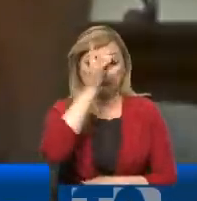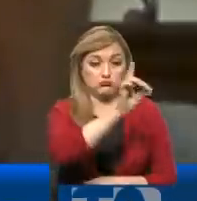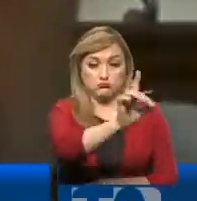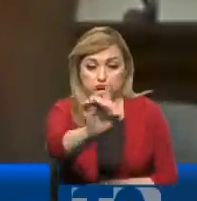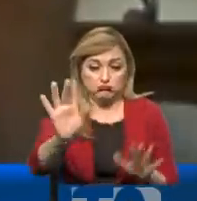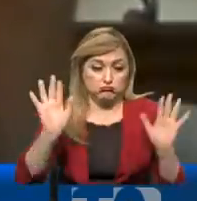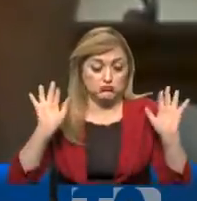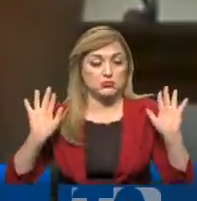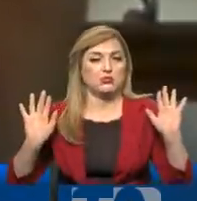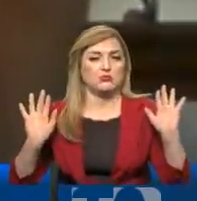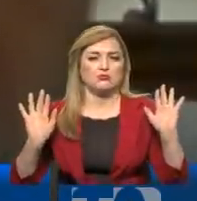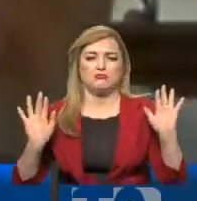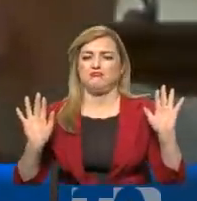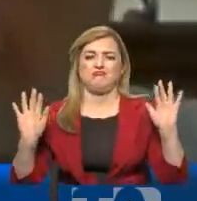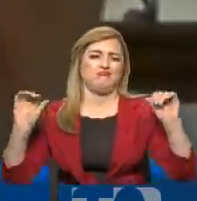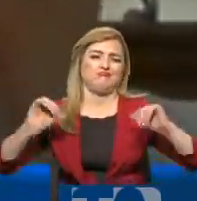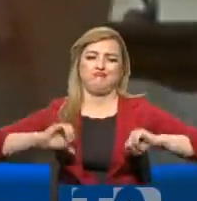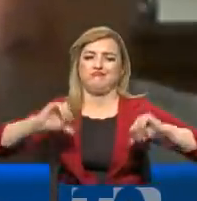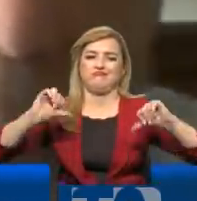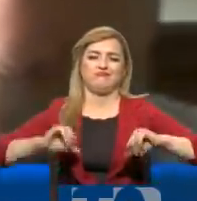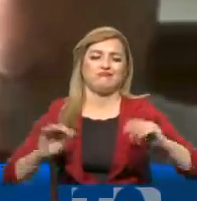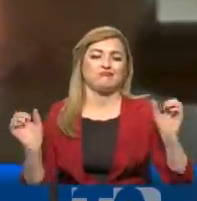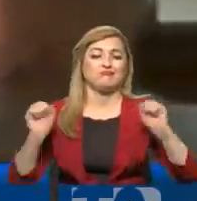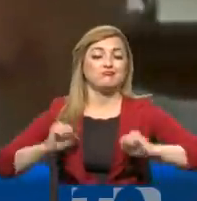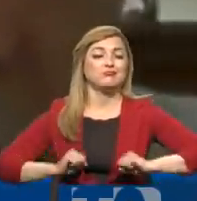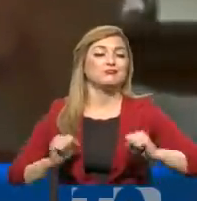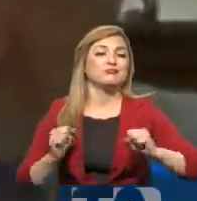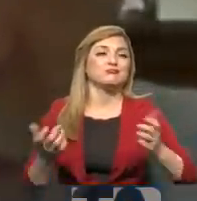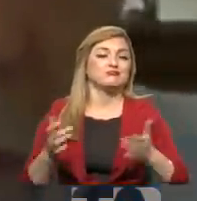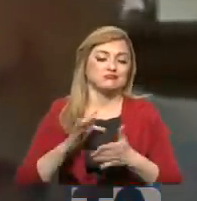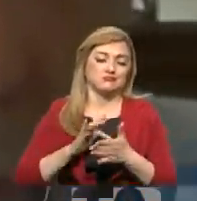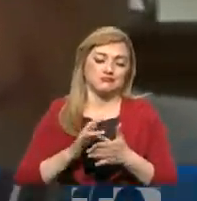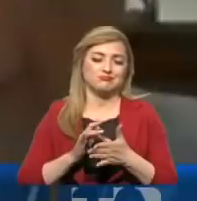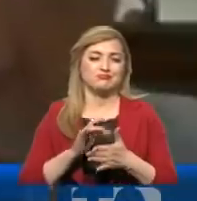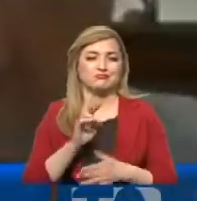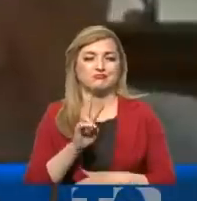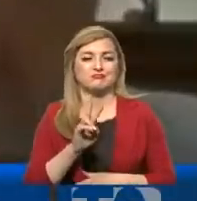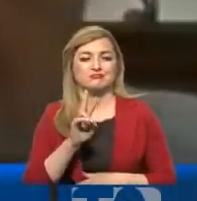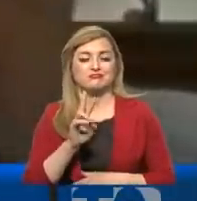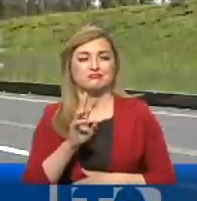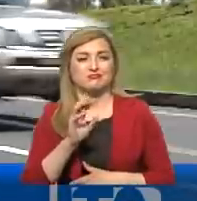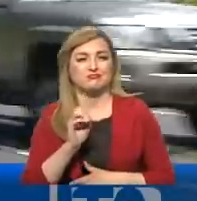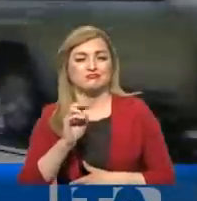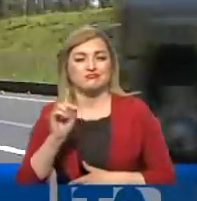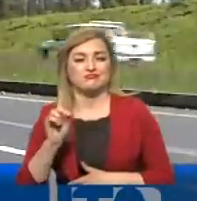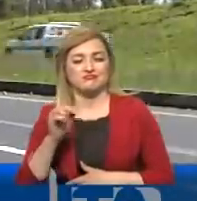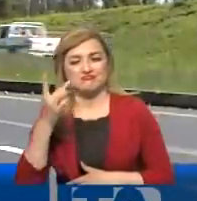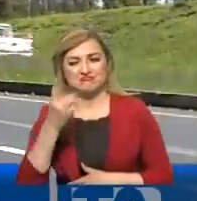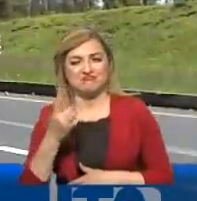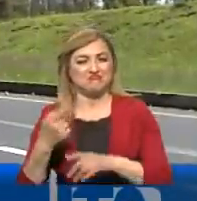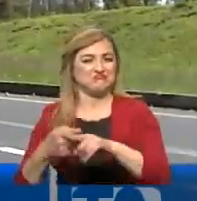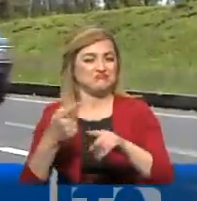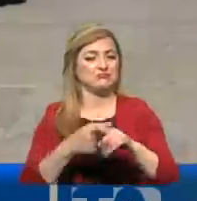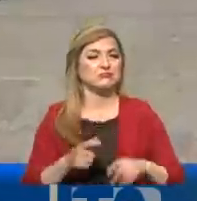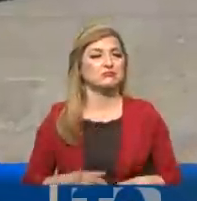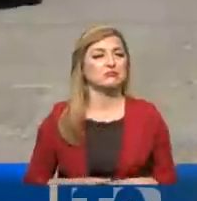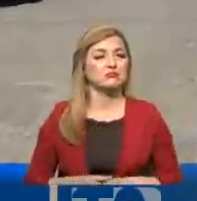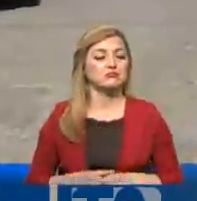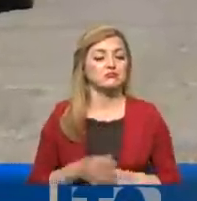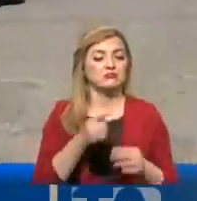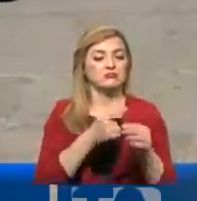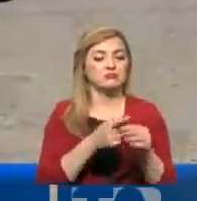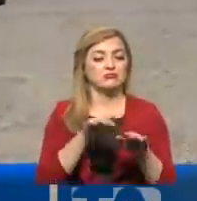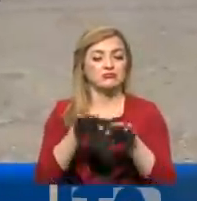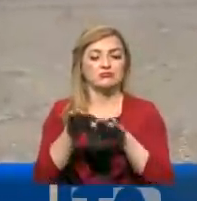medida es absurdo, porque podríamos exponernos a 221 medidas diferentes. Por ejemplo, en ciudades como